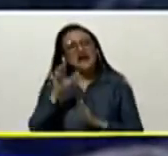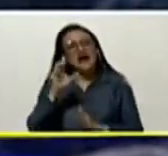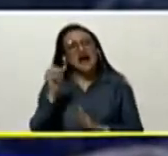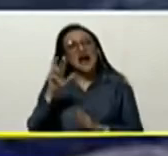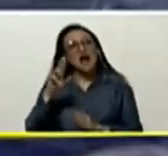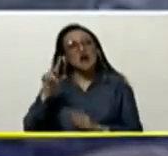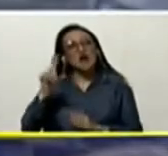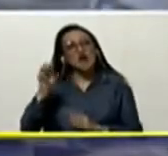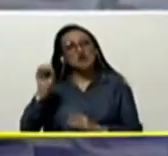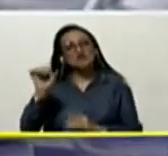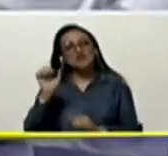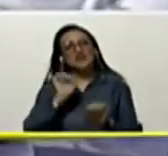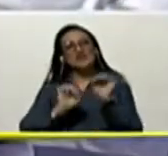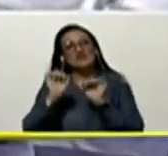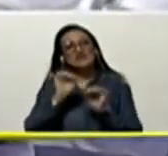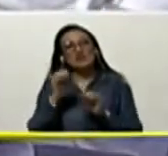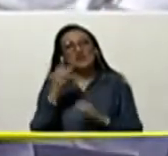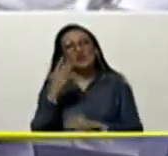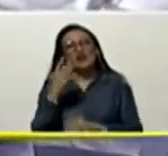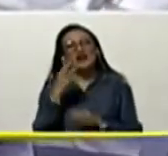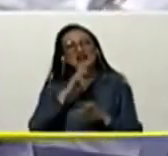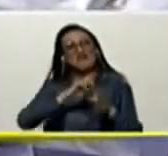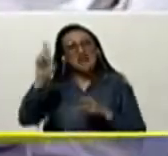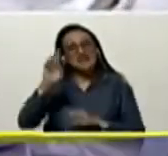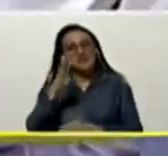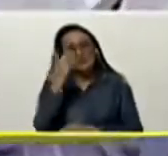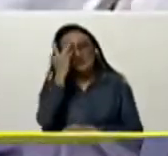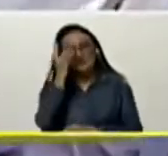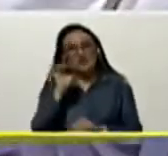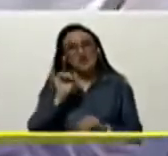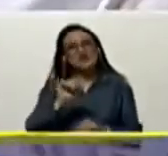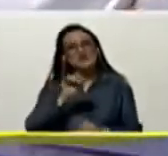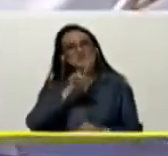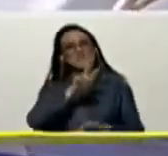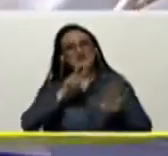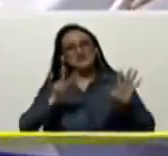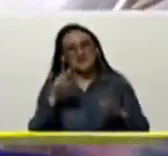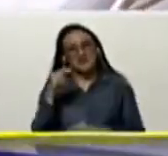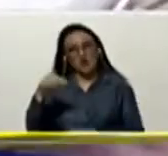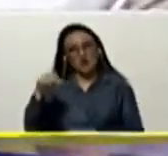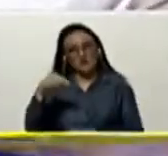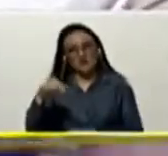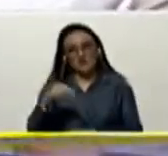lado, a los rebeldes del 4 de febrero y del 27 de noviembre.